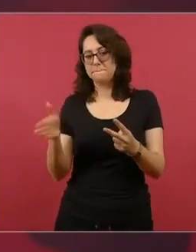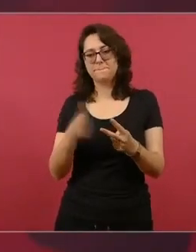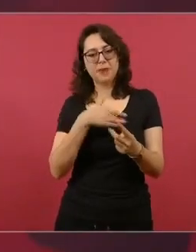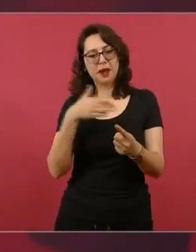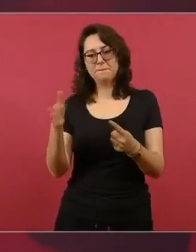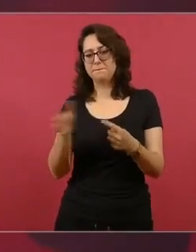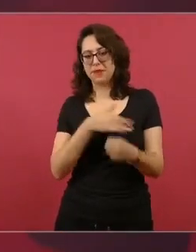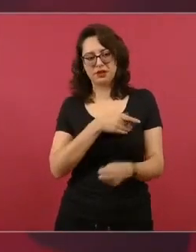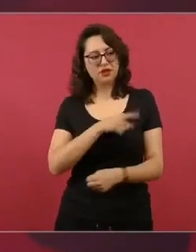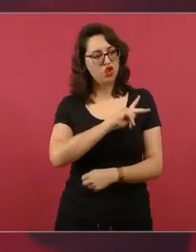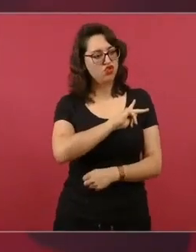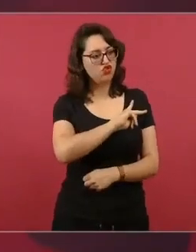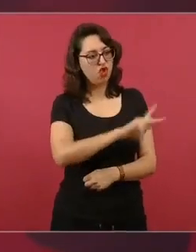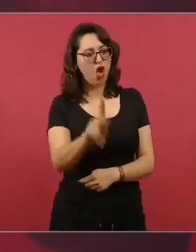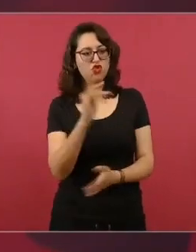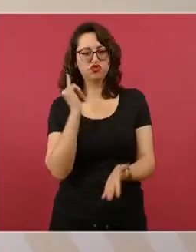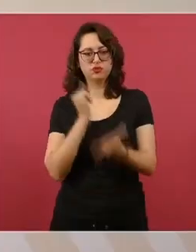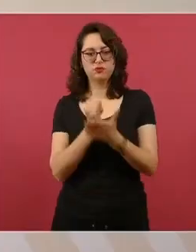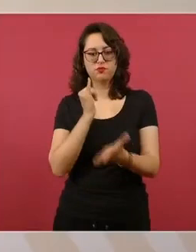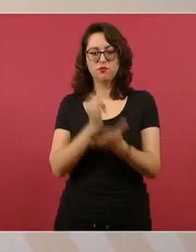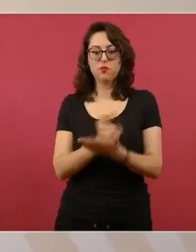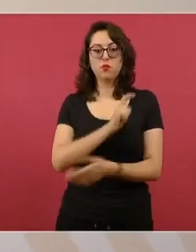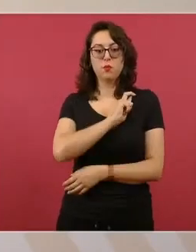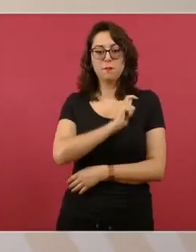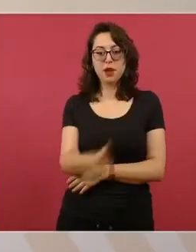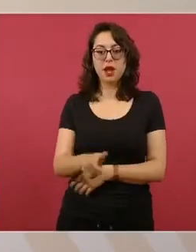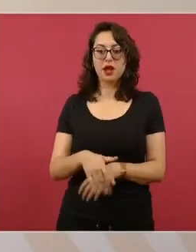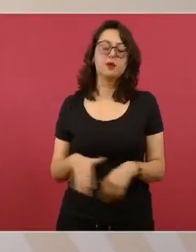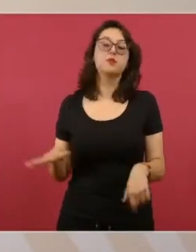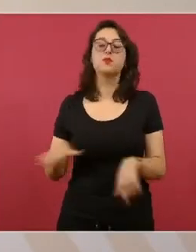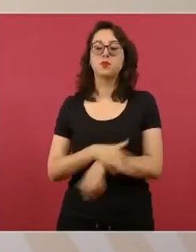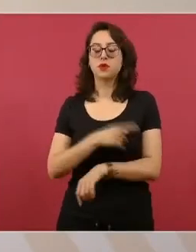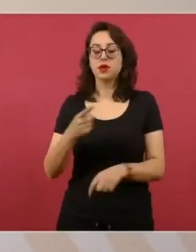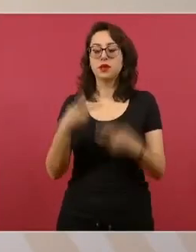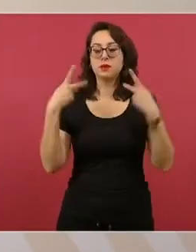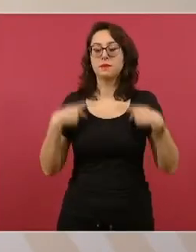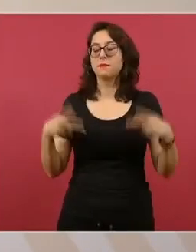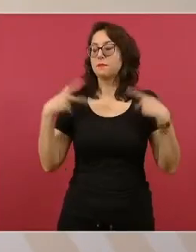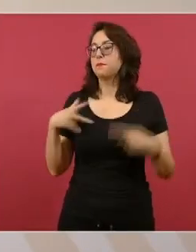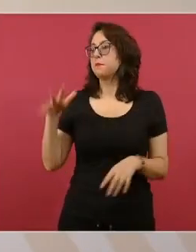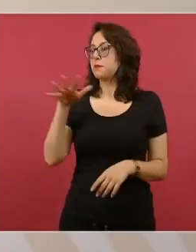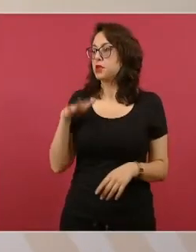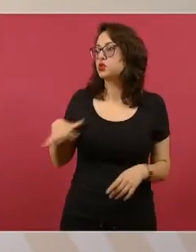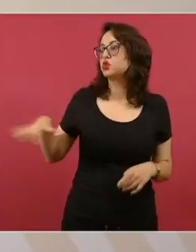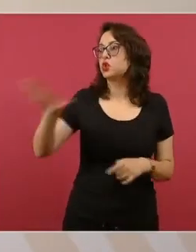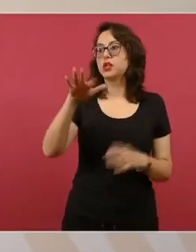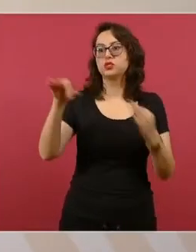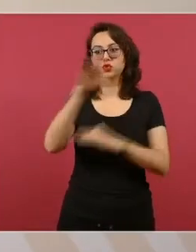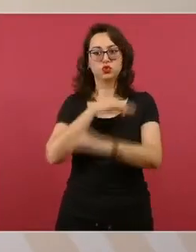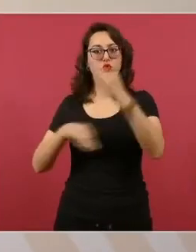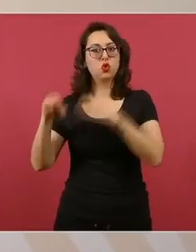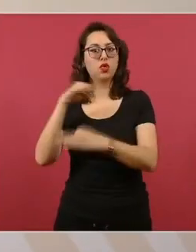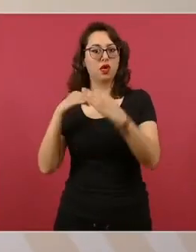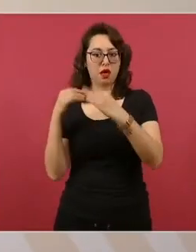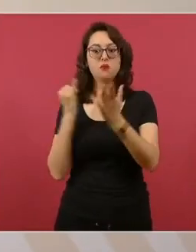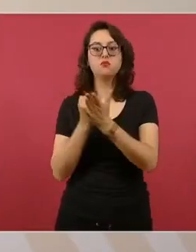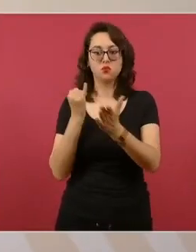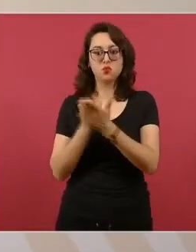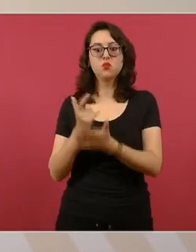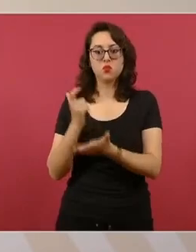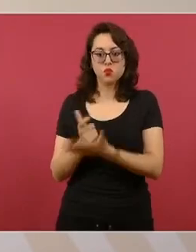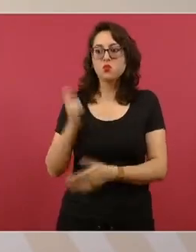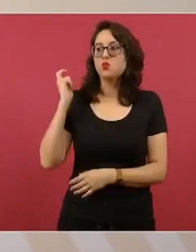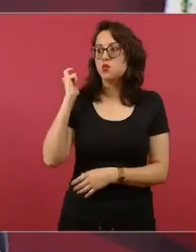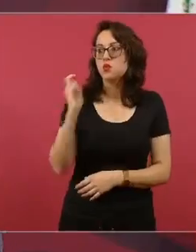los obreros, los campesinos, todos los consumidores, pero no las corporaciones,